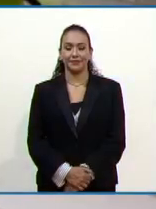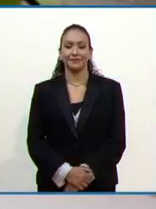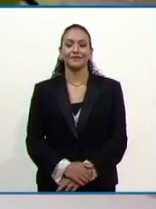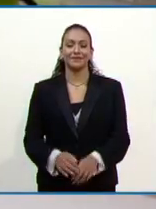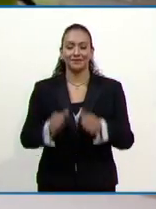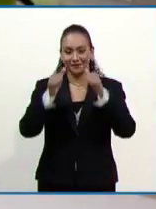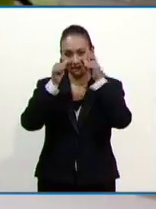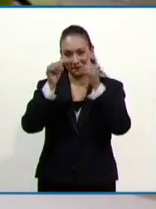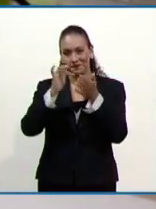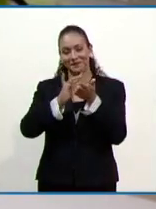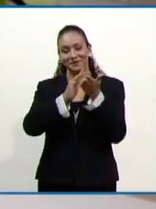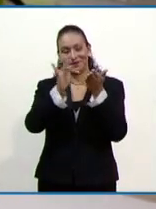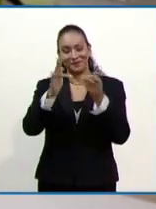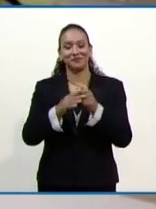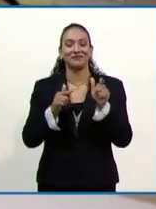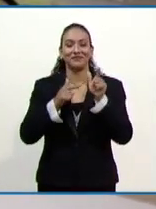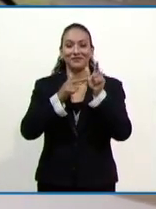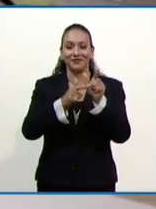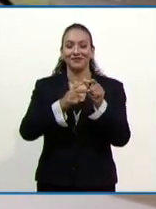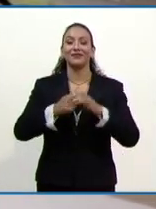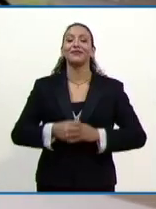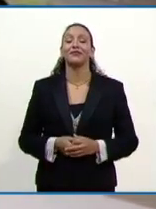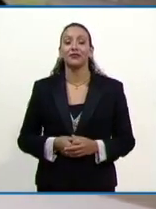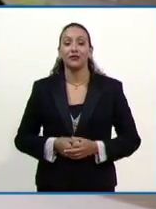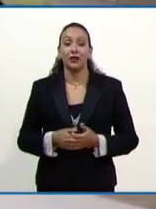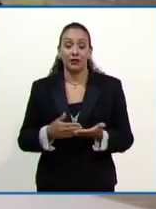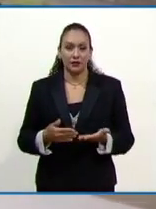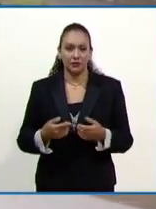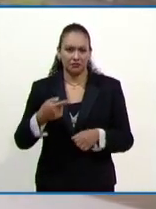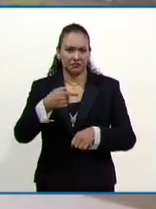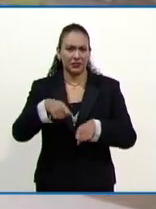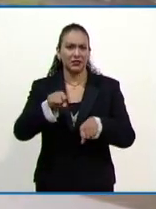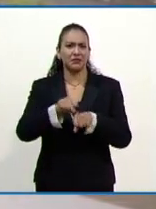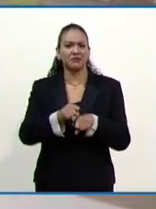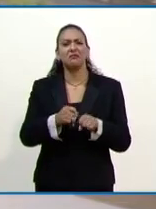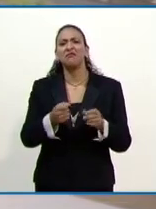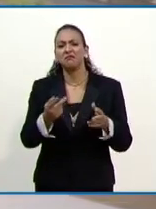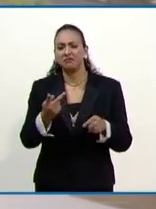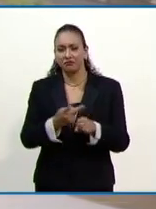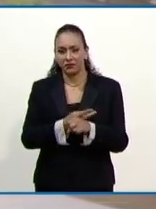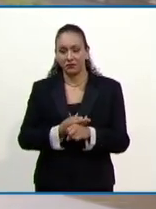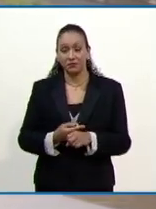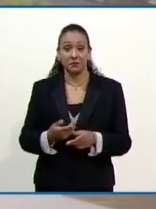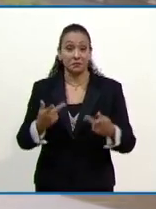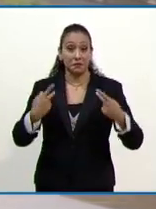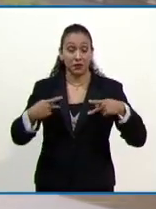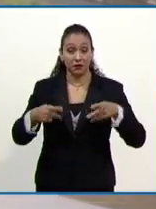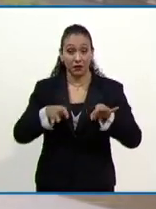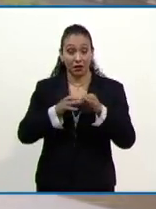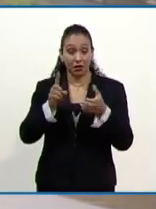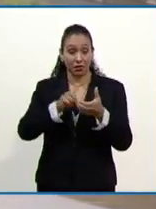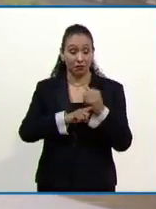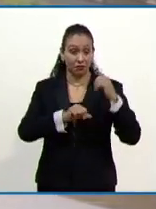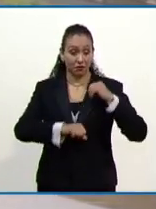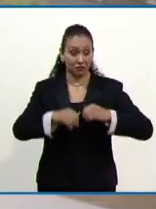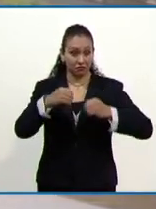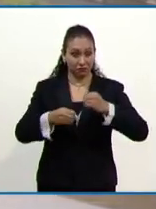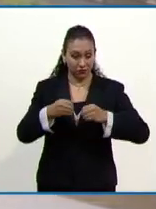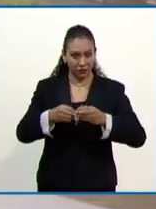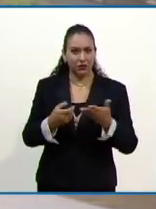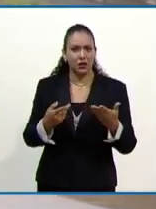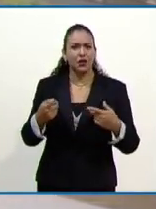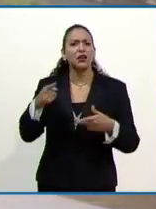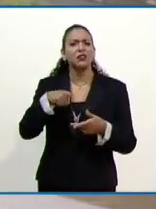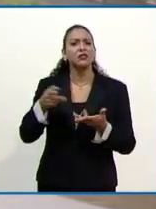Gracias por continuar con nosotros en Semanario Judicial. A inicios de esta semana comenzó el paro de labores de las y los trabajadores del Poder